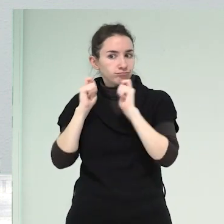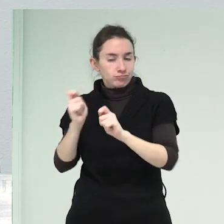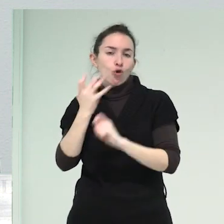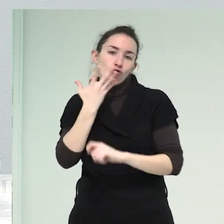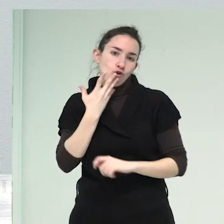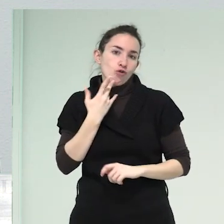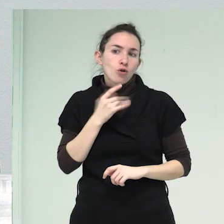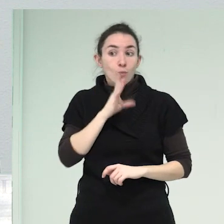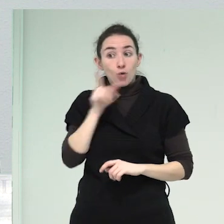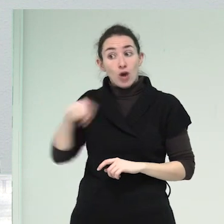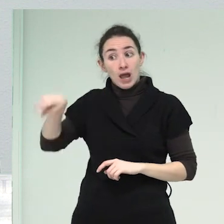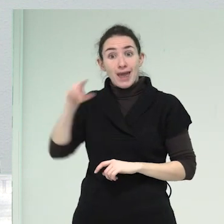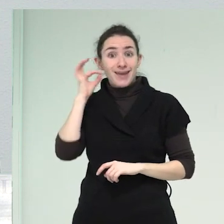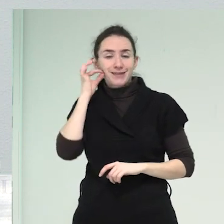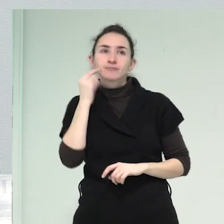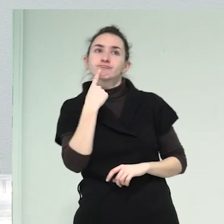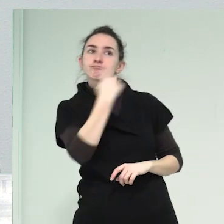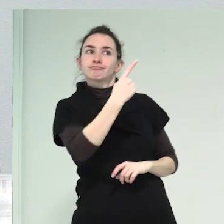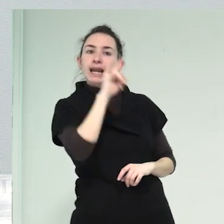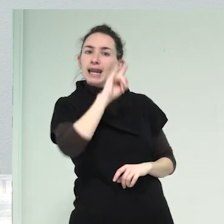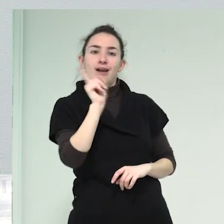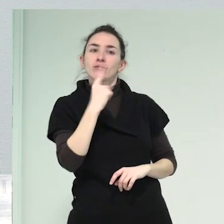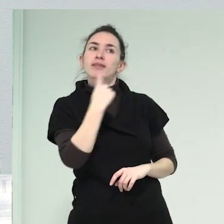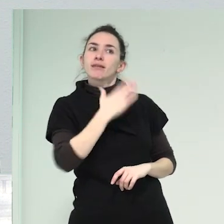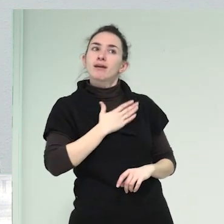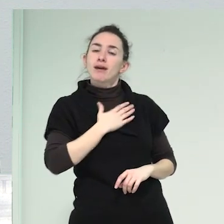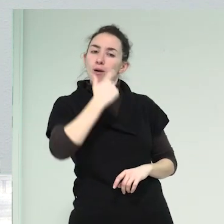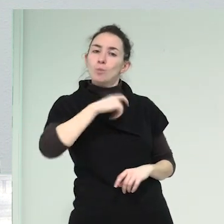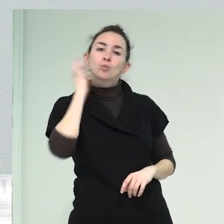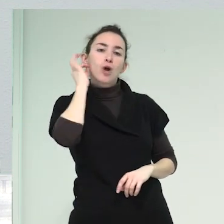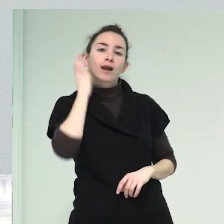porque así ellas mismas se situaban políticamente. Ellas decían,